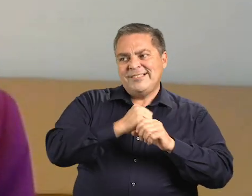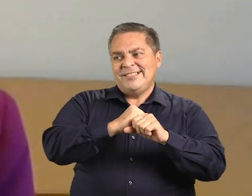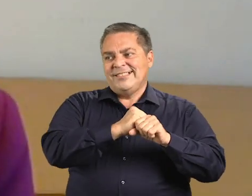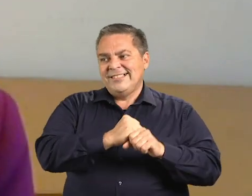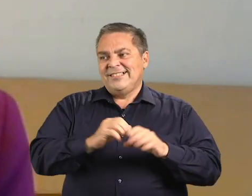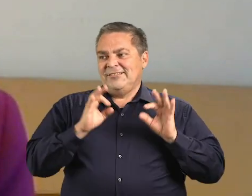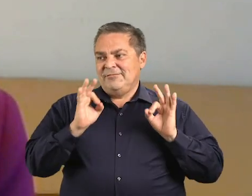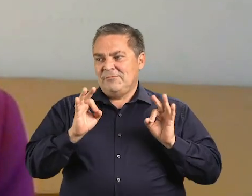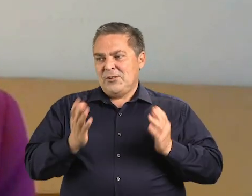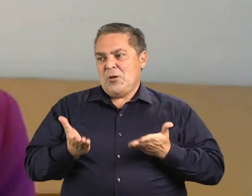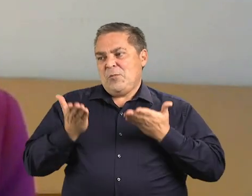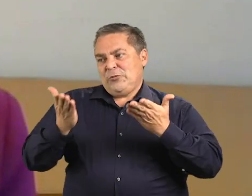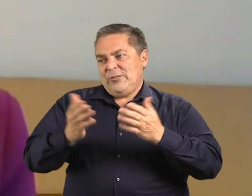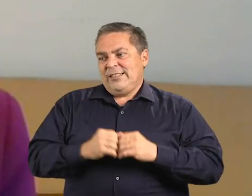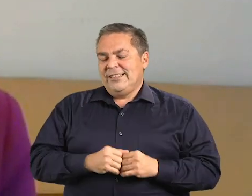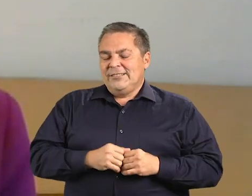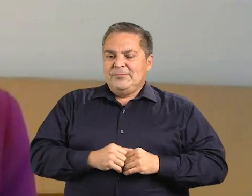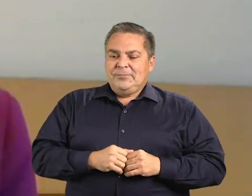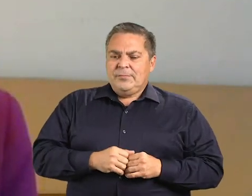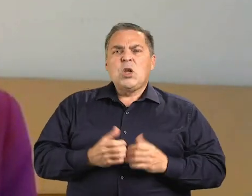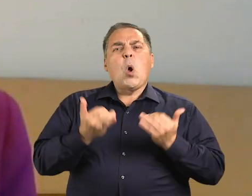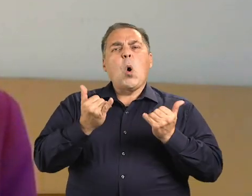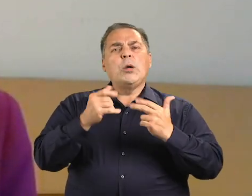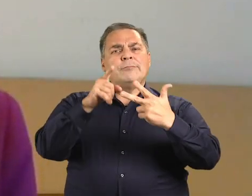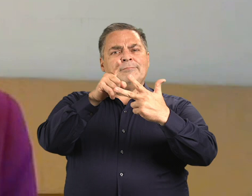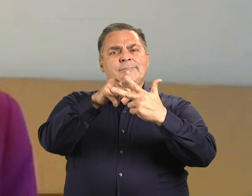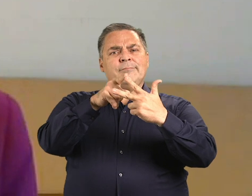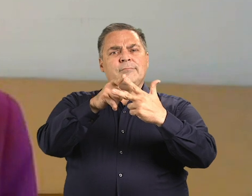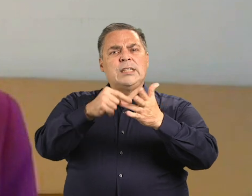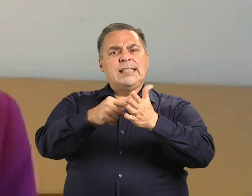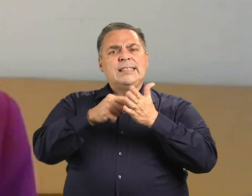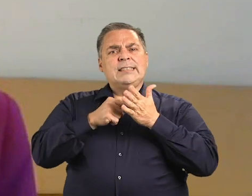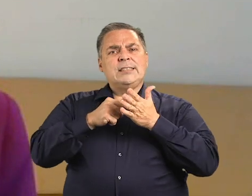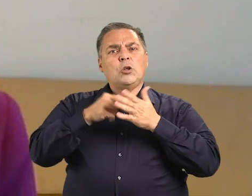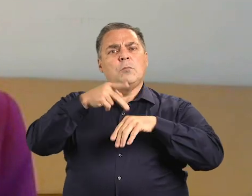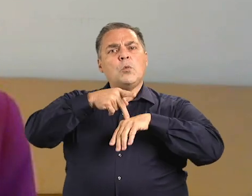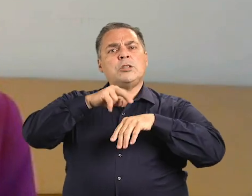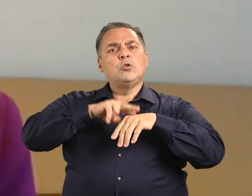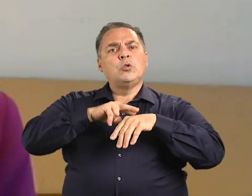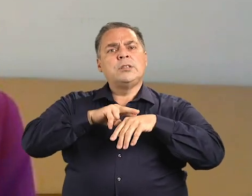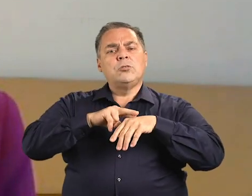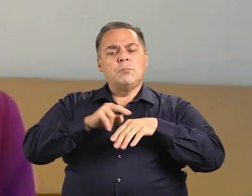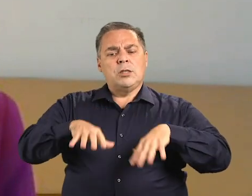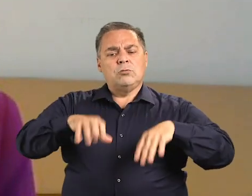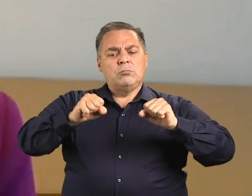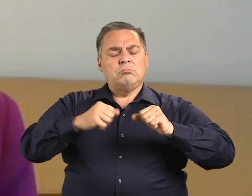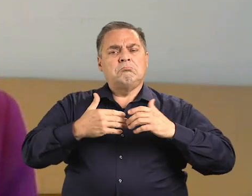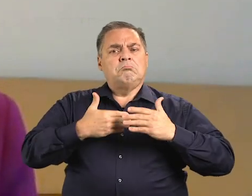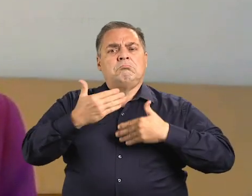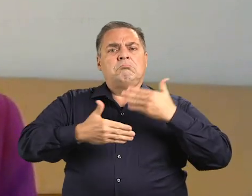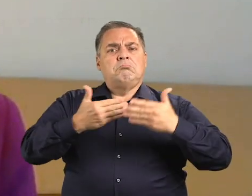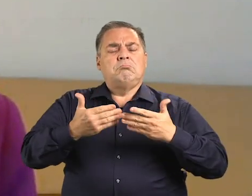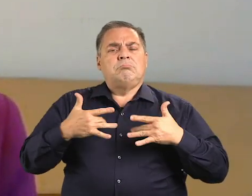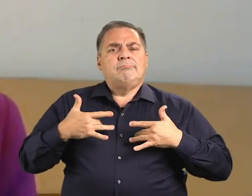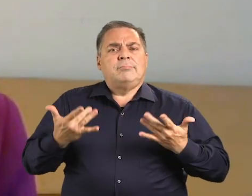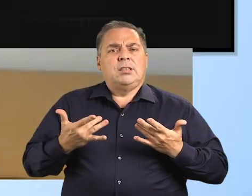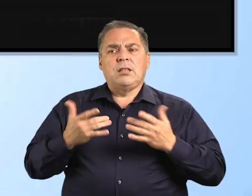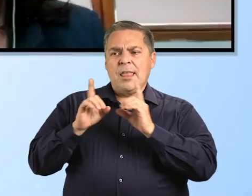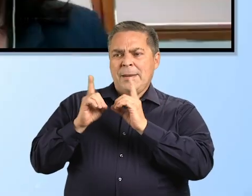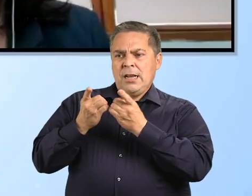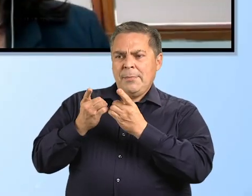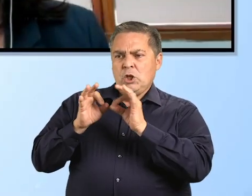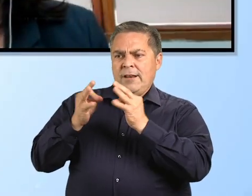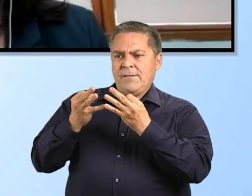los requisitos para adoptar en Puerto Rico y cuál es el rol del Departamento de la Familia en este proceso. Para eso me